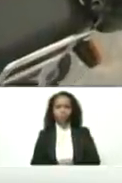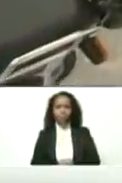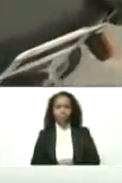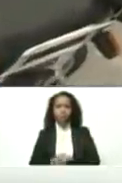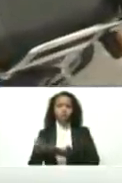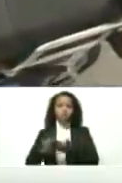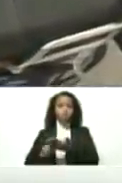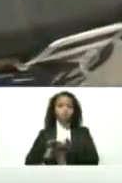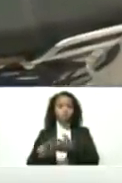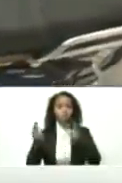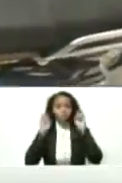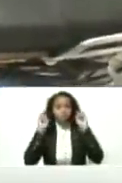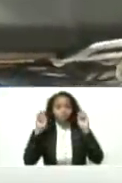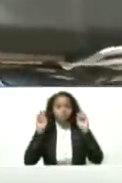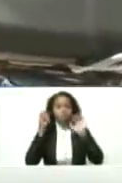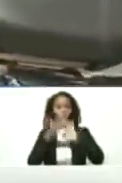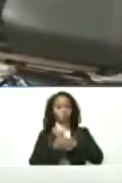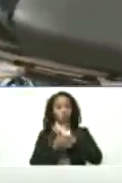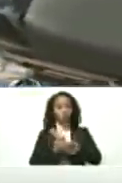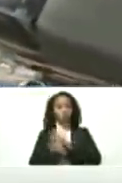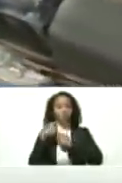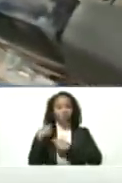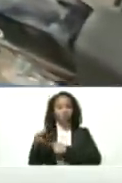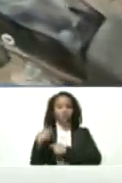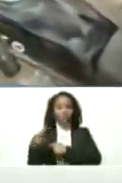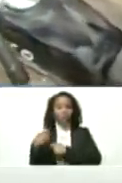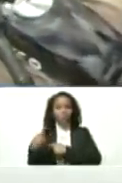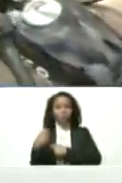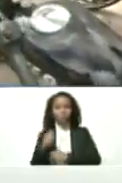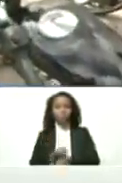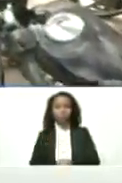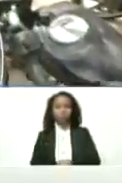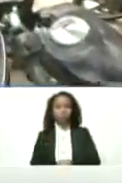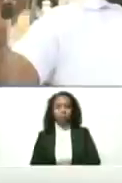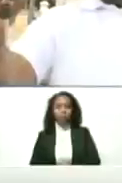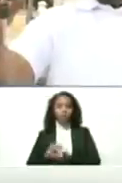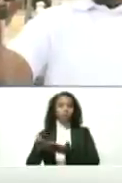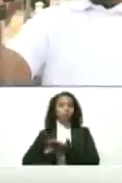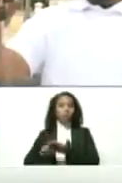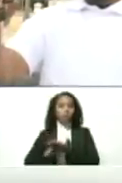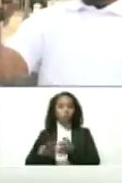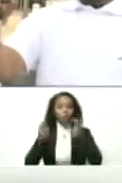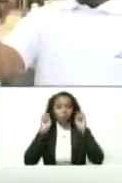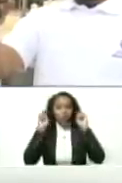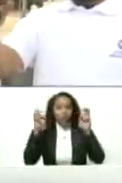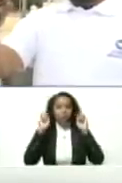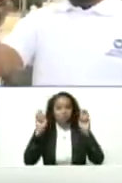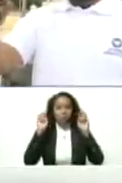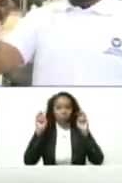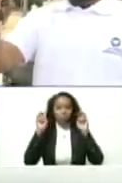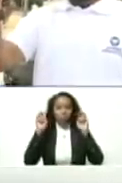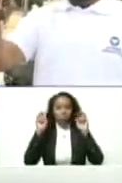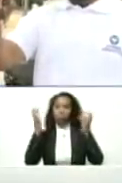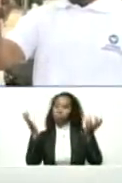Resolver sus temas de financiamiento, resolver los temas